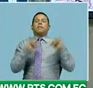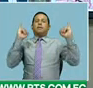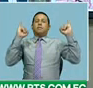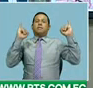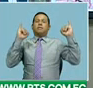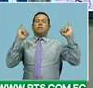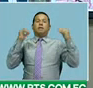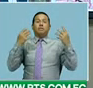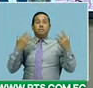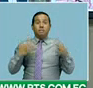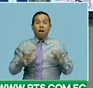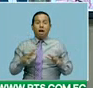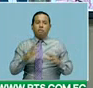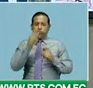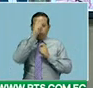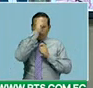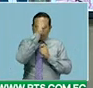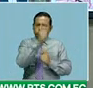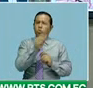una sesión solemne. Veamos.